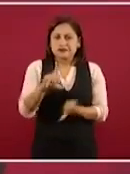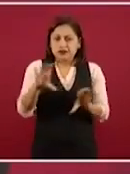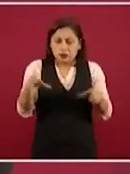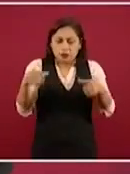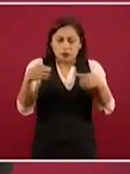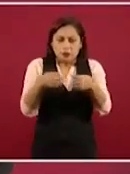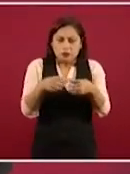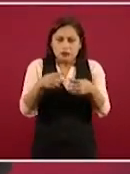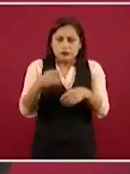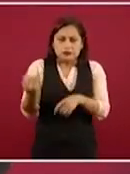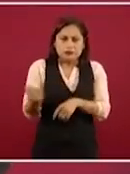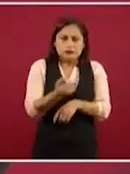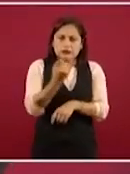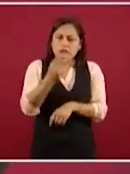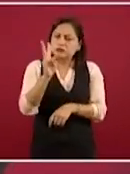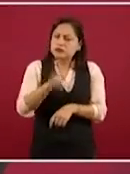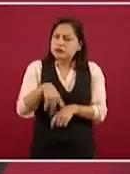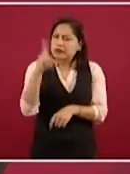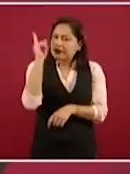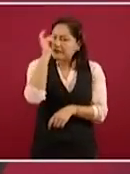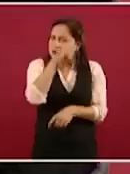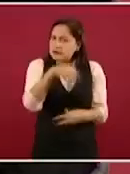en tiempos de lluvia